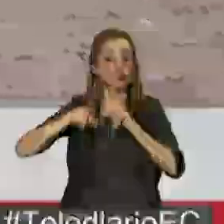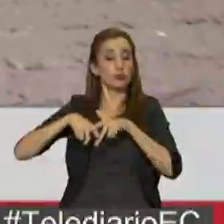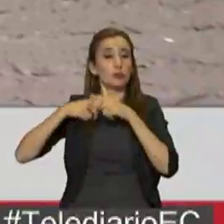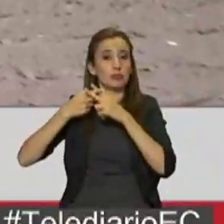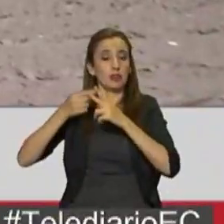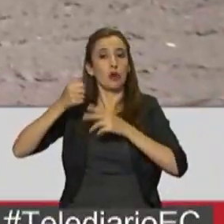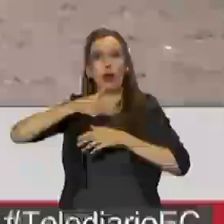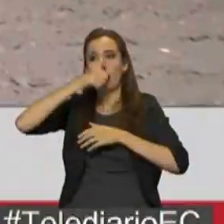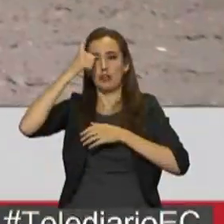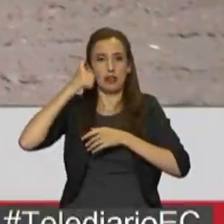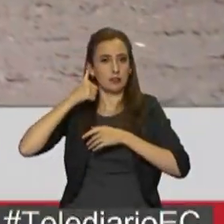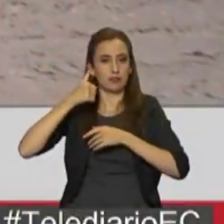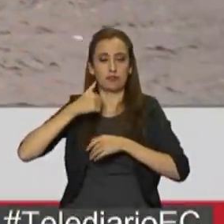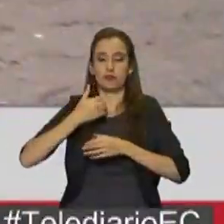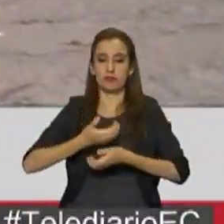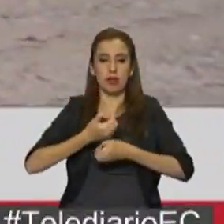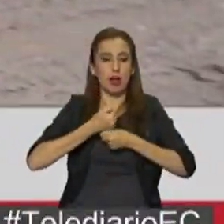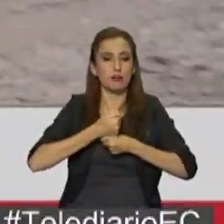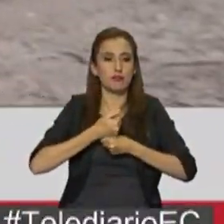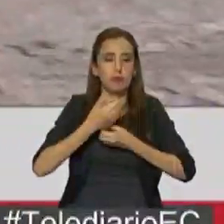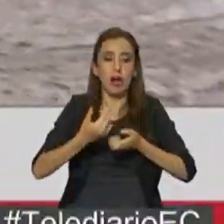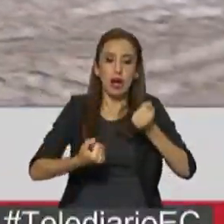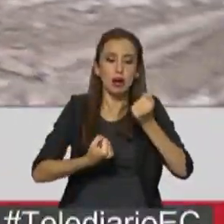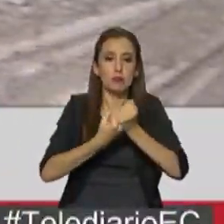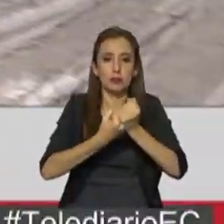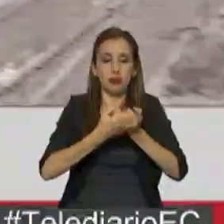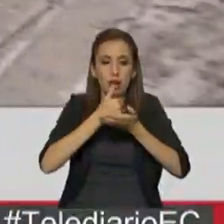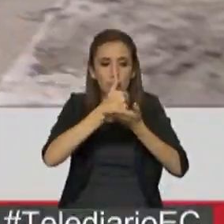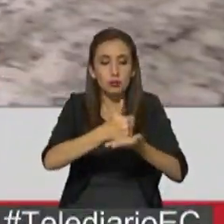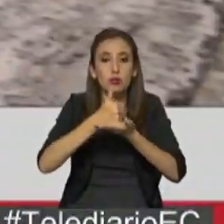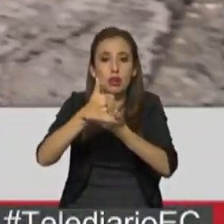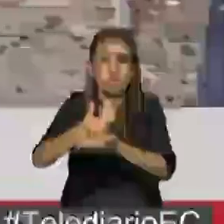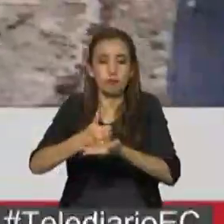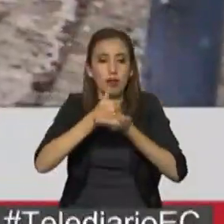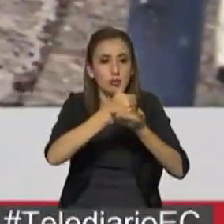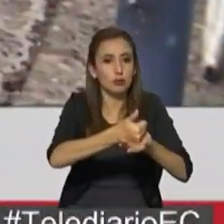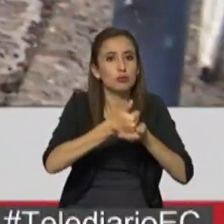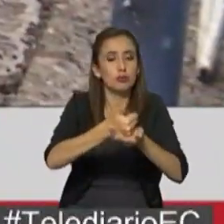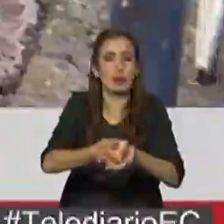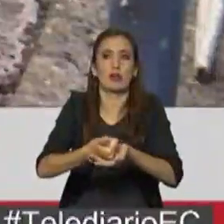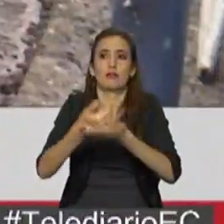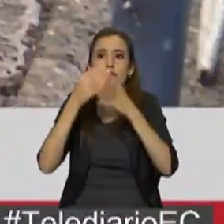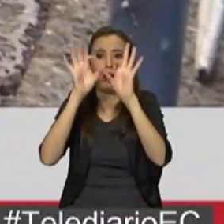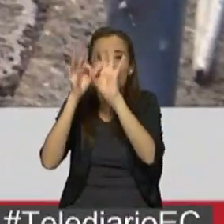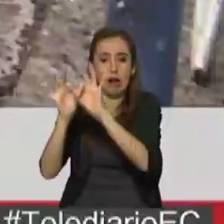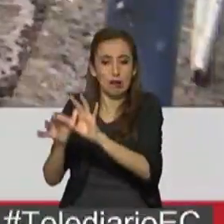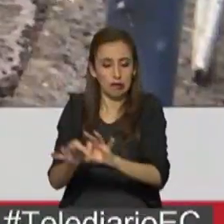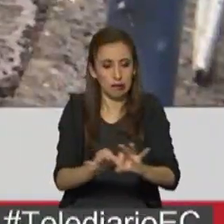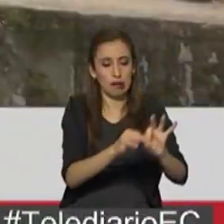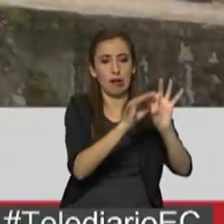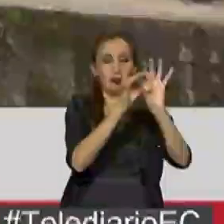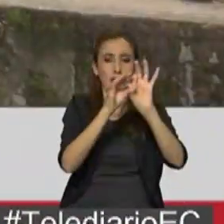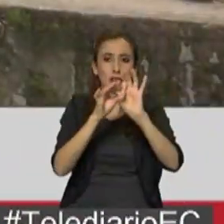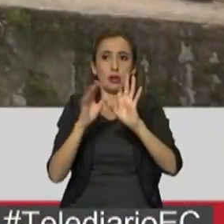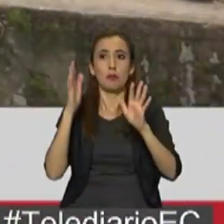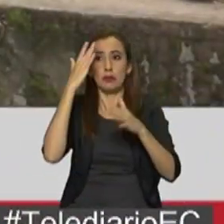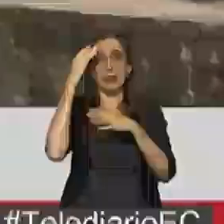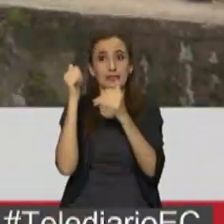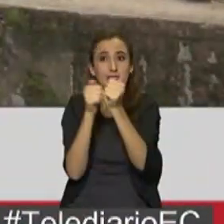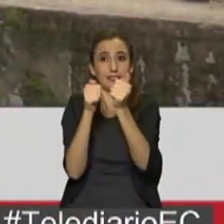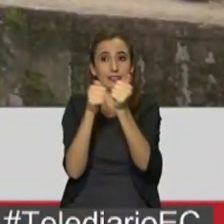brindar justamente la ayuda a los moradores de los barrios que están a lo largo de la quebrada denominada caupicho